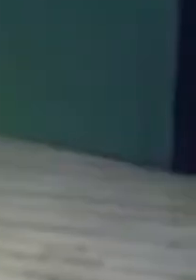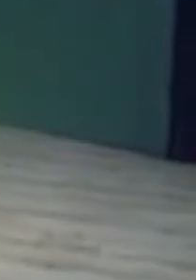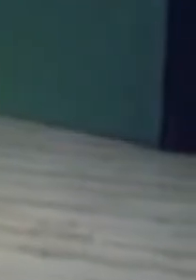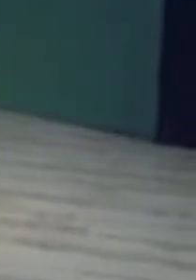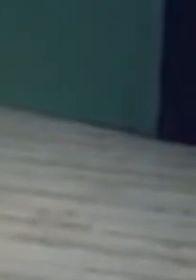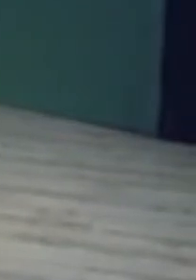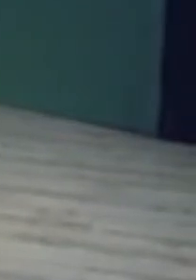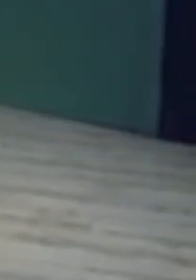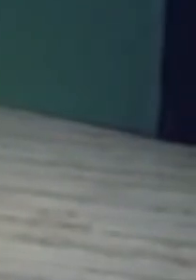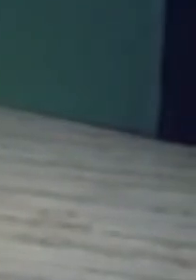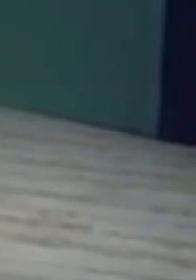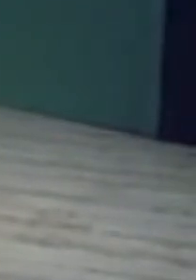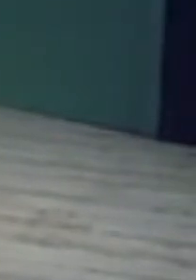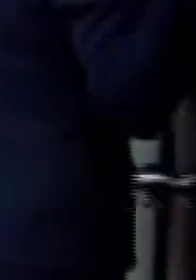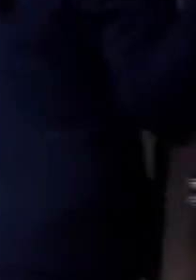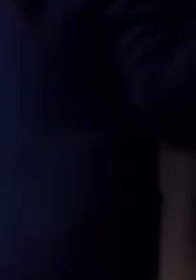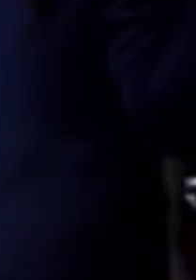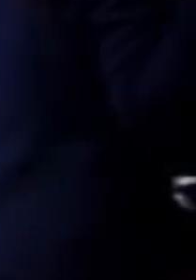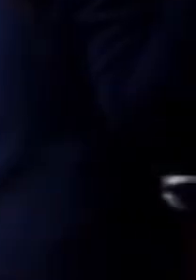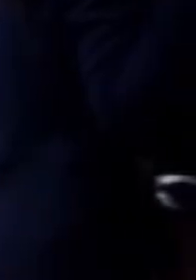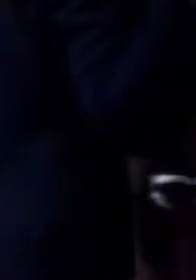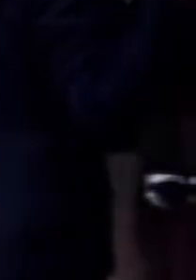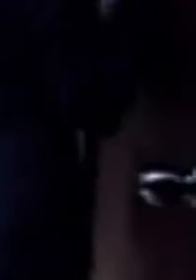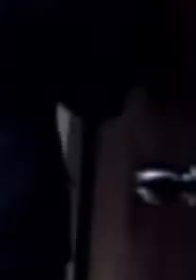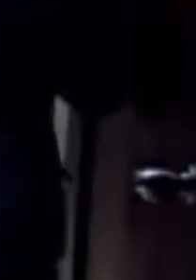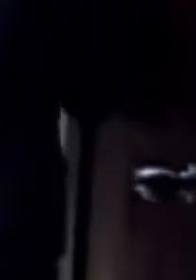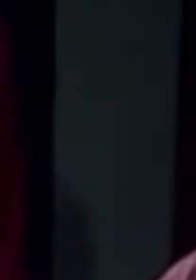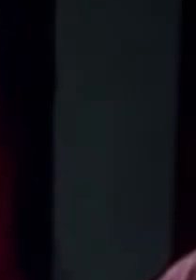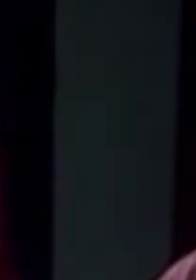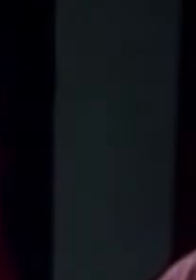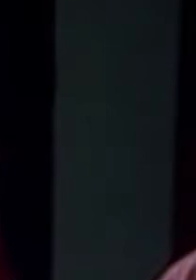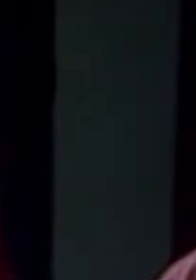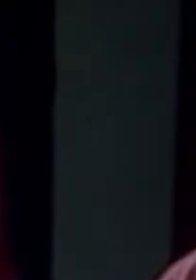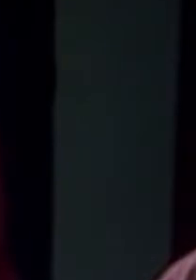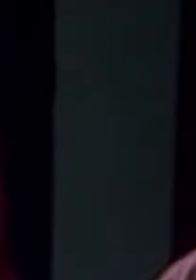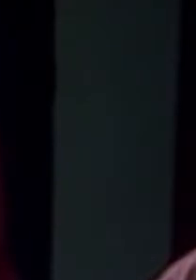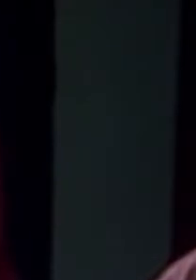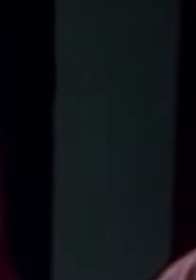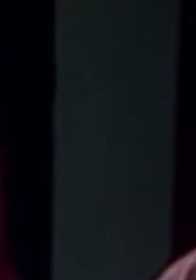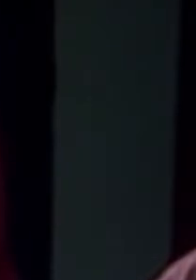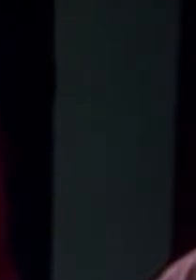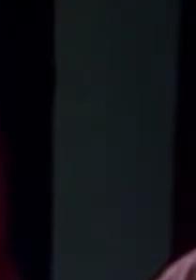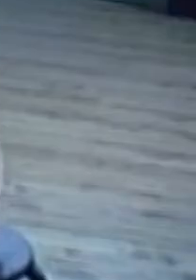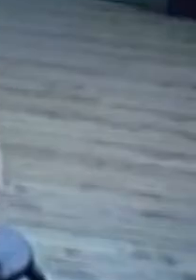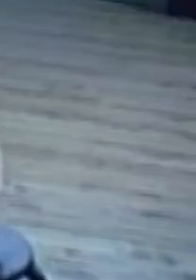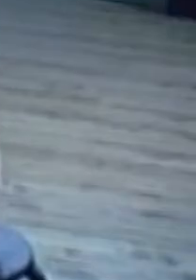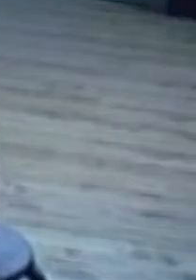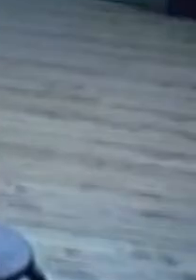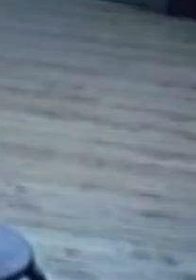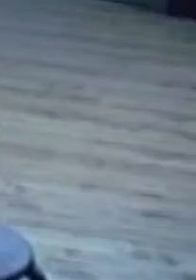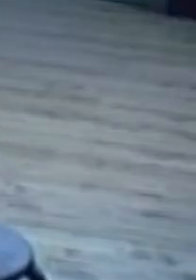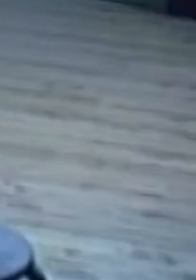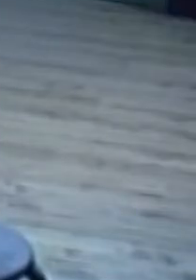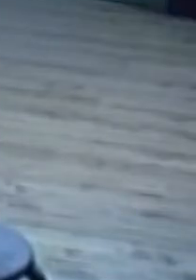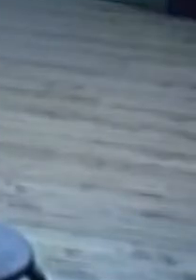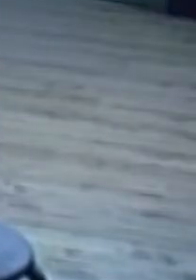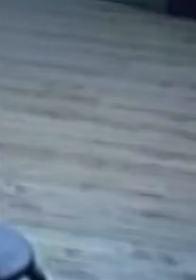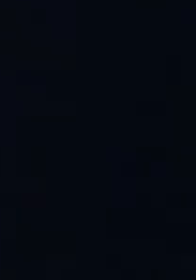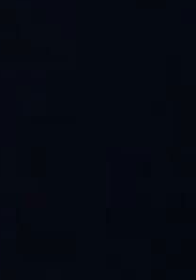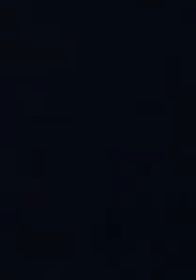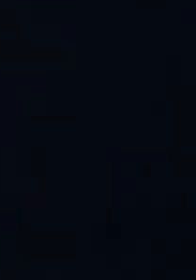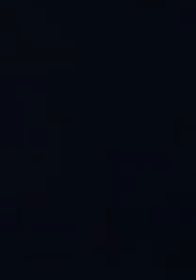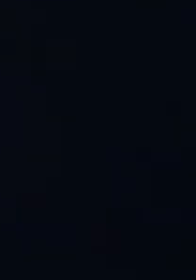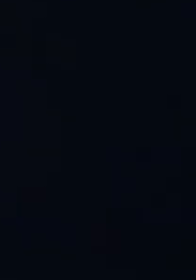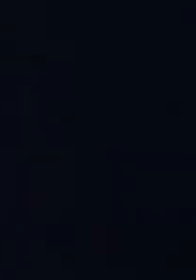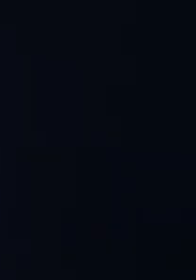una obra de teatro de la dramaturga nacional claudia barrionuevo este domingo 22 de agosto a las 2